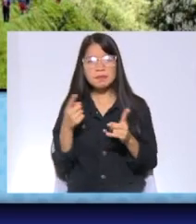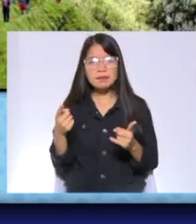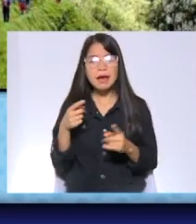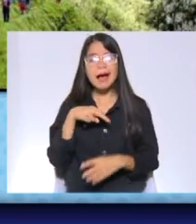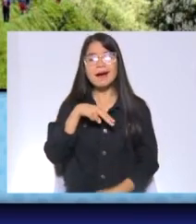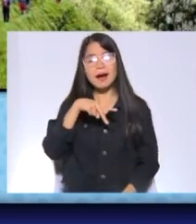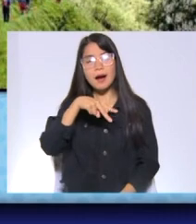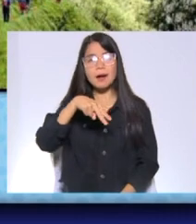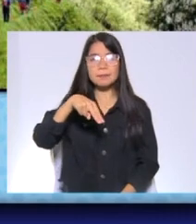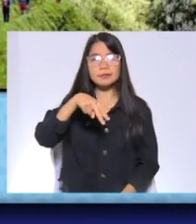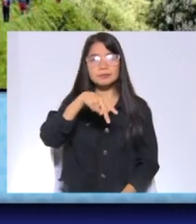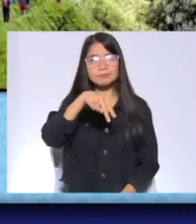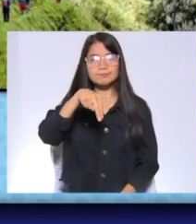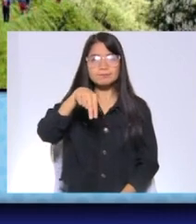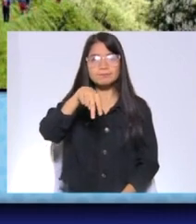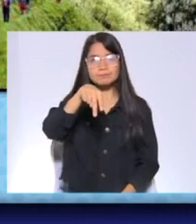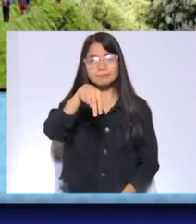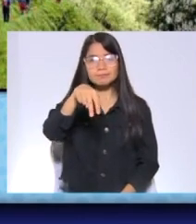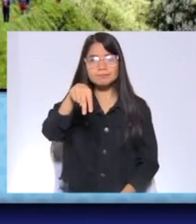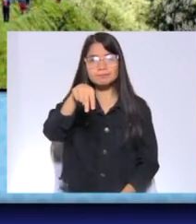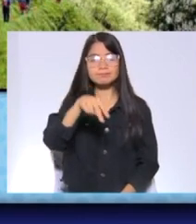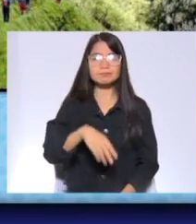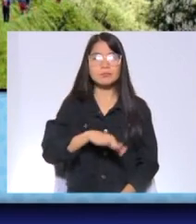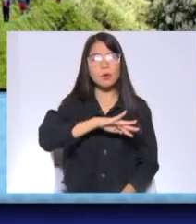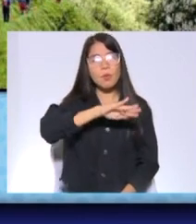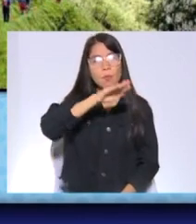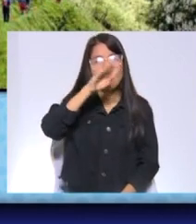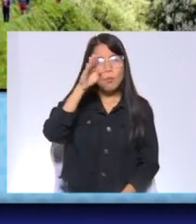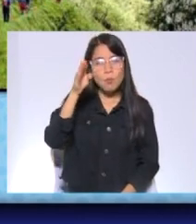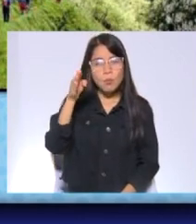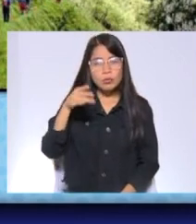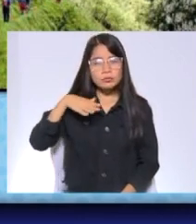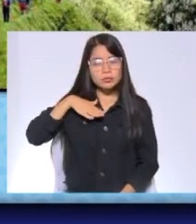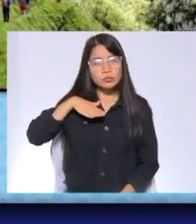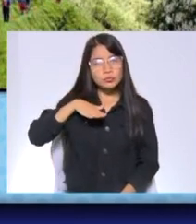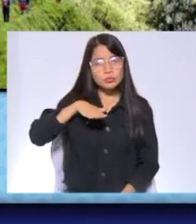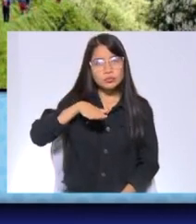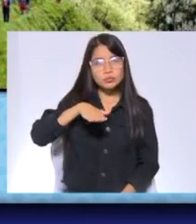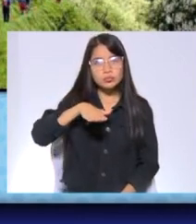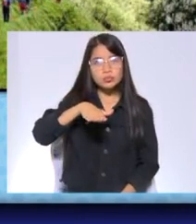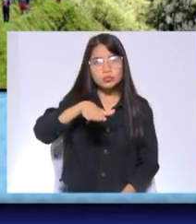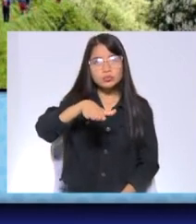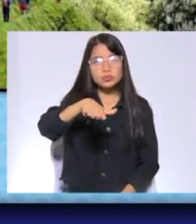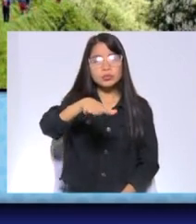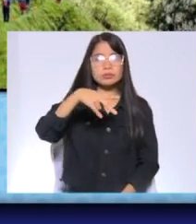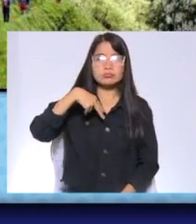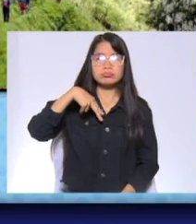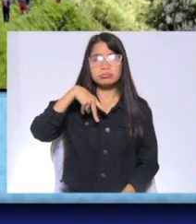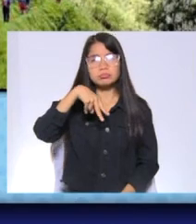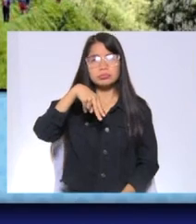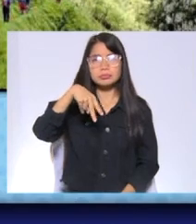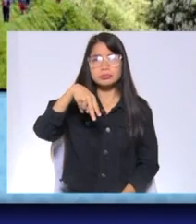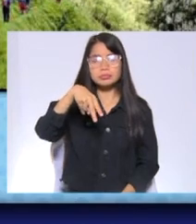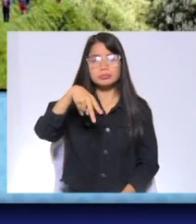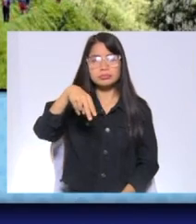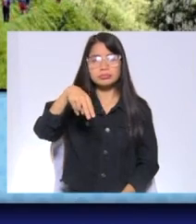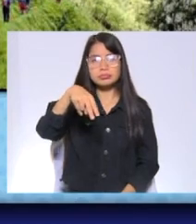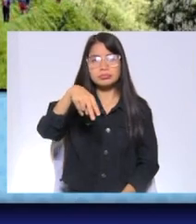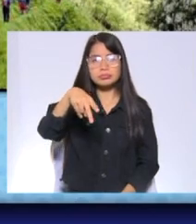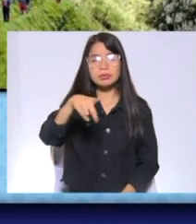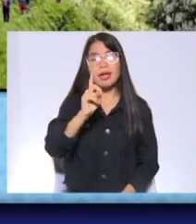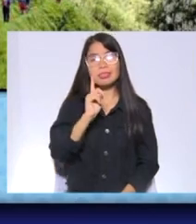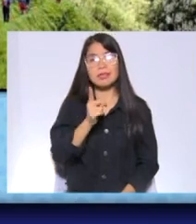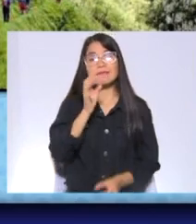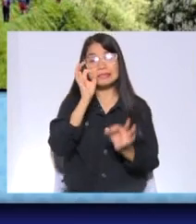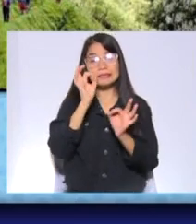Se acostumbra a realizar en senderos balizados y homologados por el organismo competente de cada país. ¿Por qué? Porque deben ser seguras las rutas que